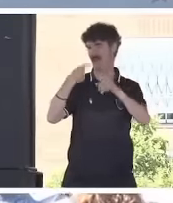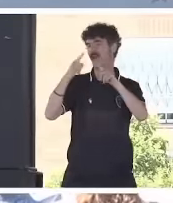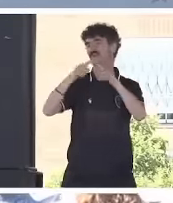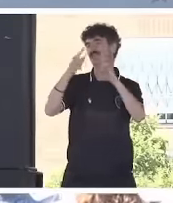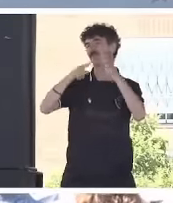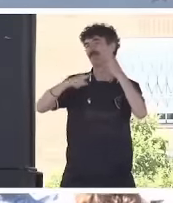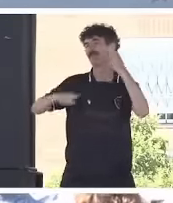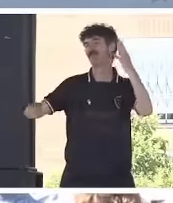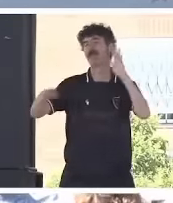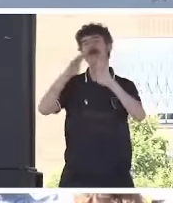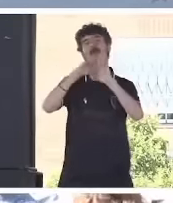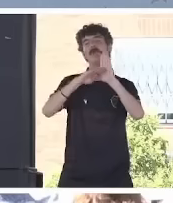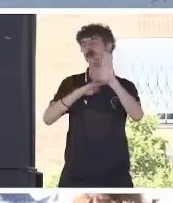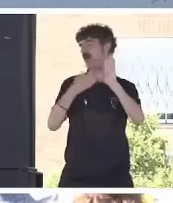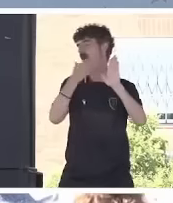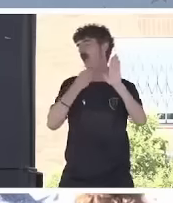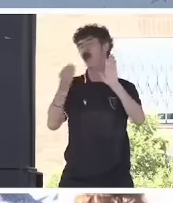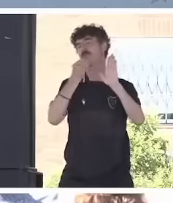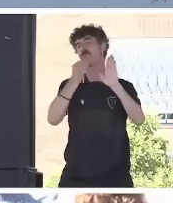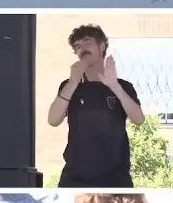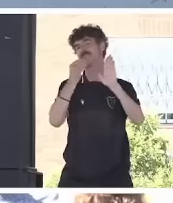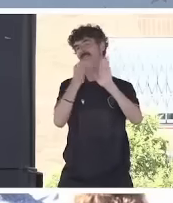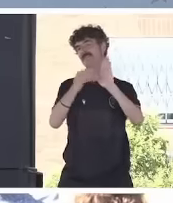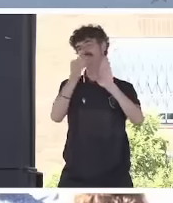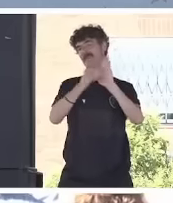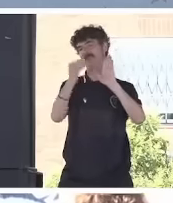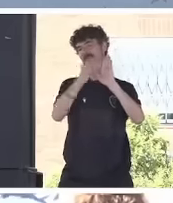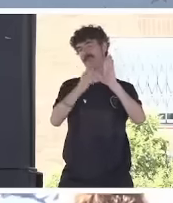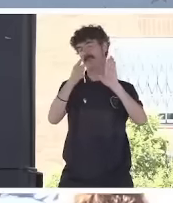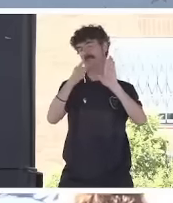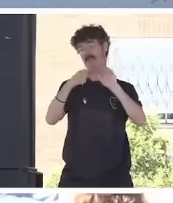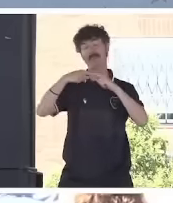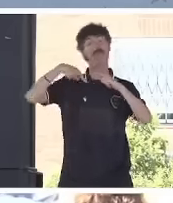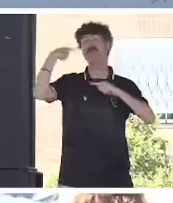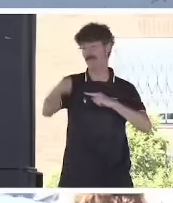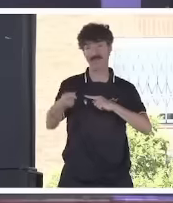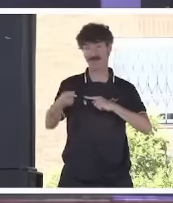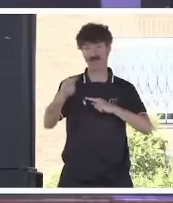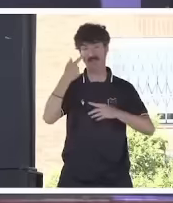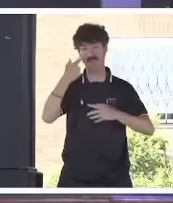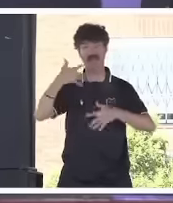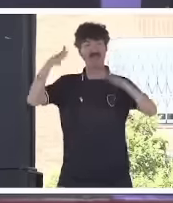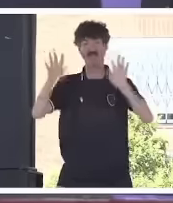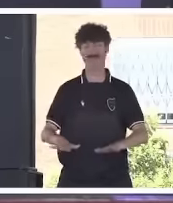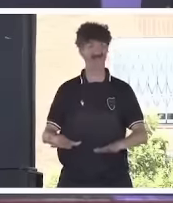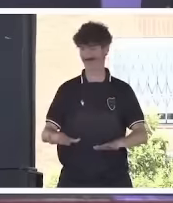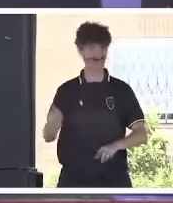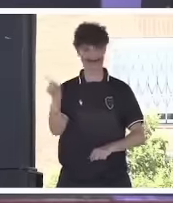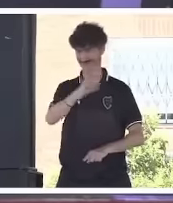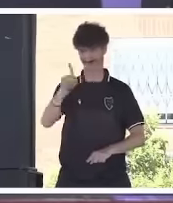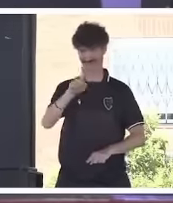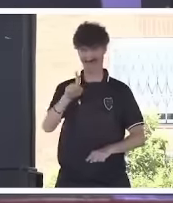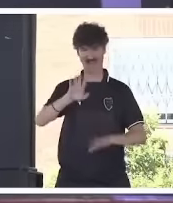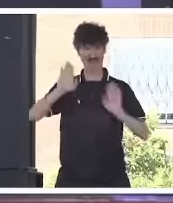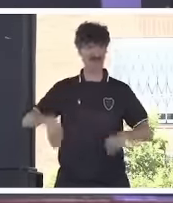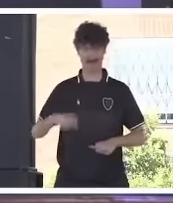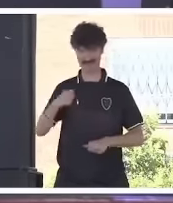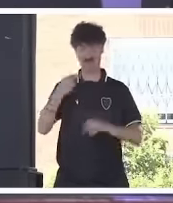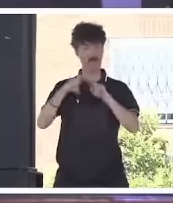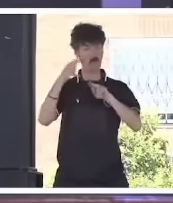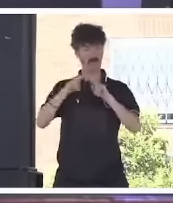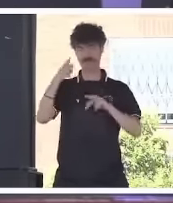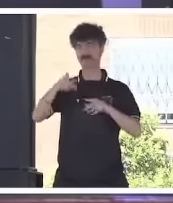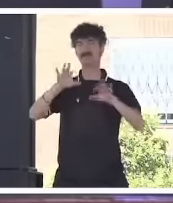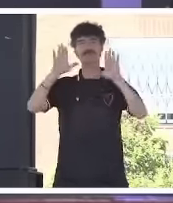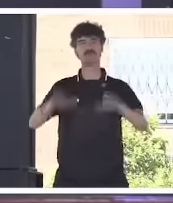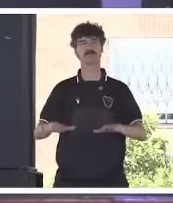en los programas todo va a quedar muy bien, pero a la hora de la hora, cuando hay que tomar las medidas valientes, solo hay una fuerza política que se